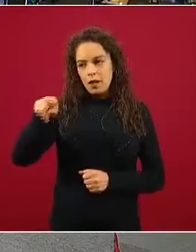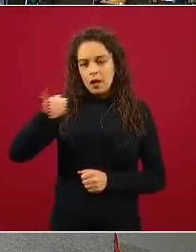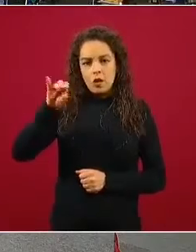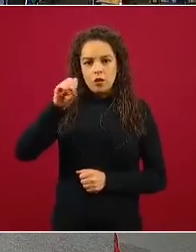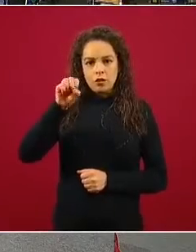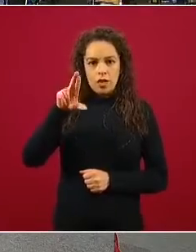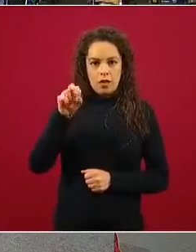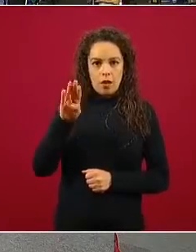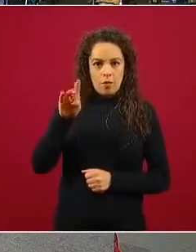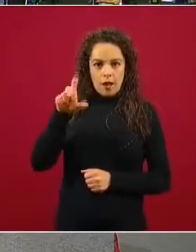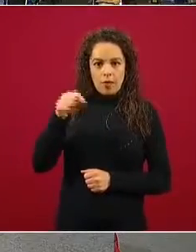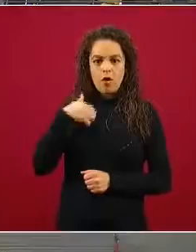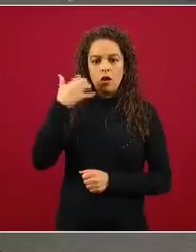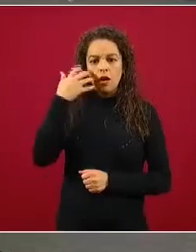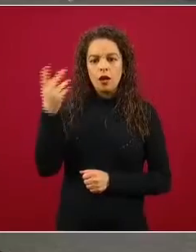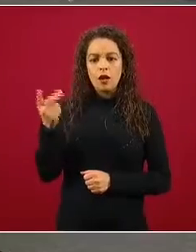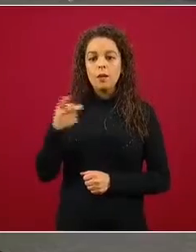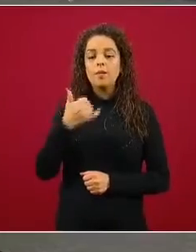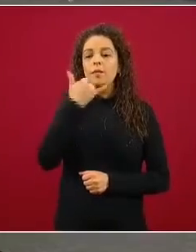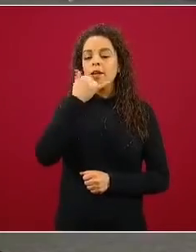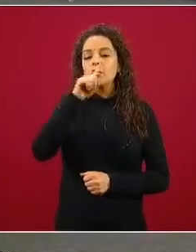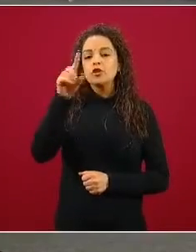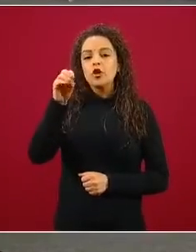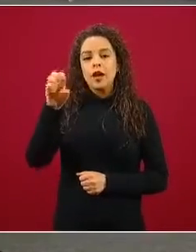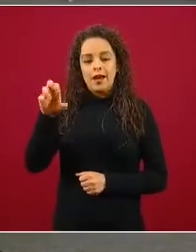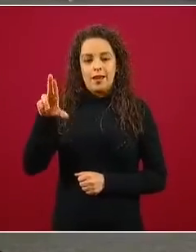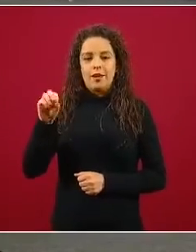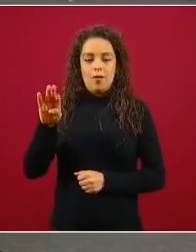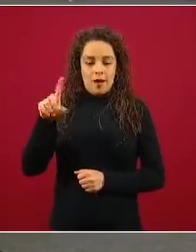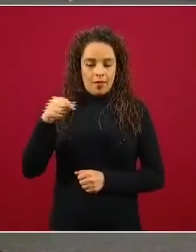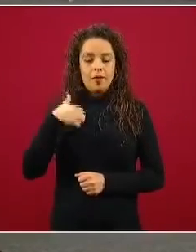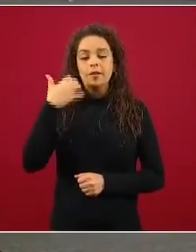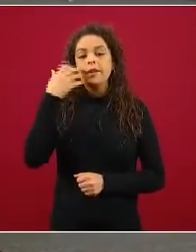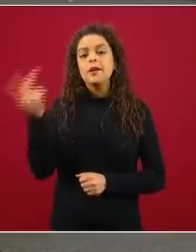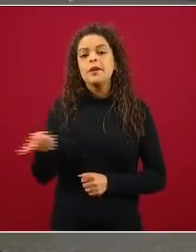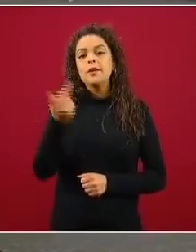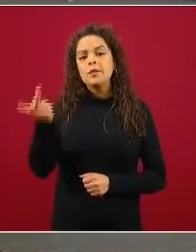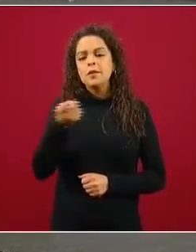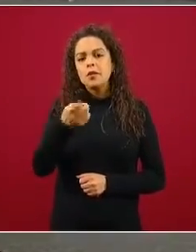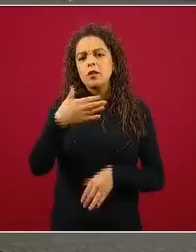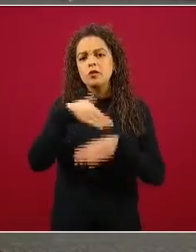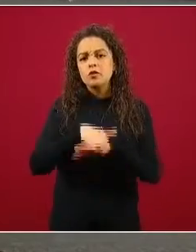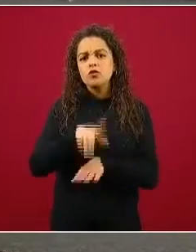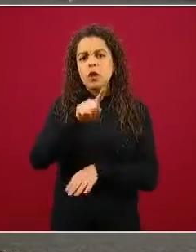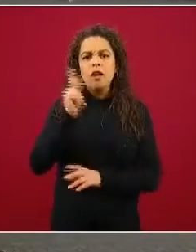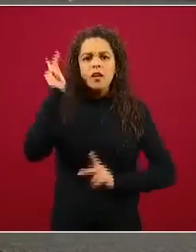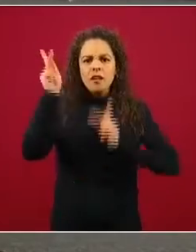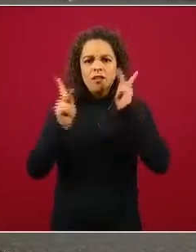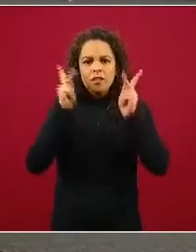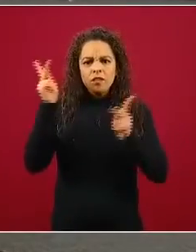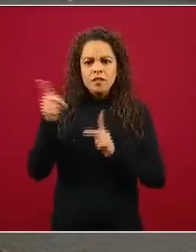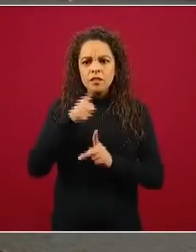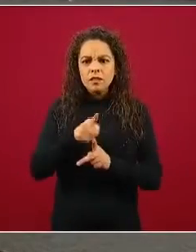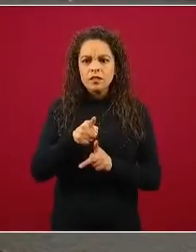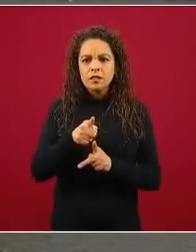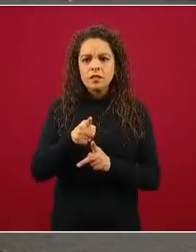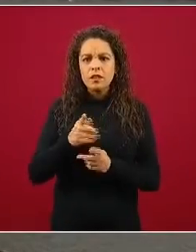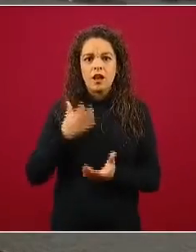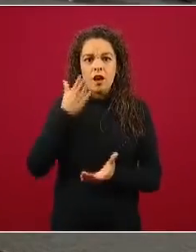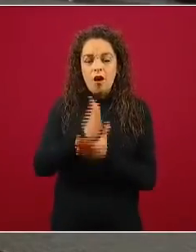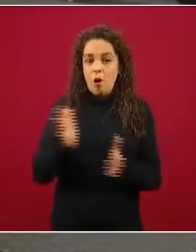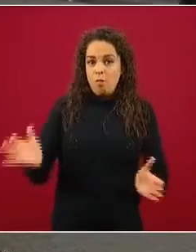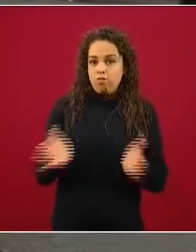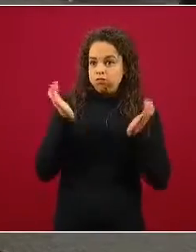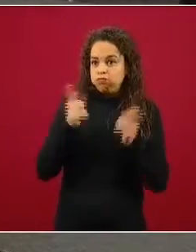quisiera preguntarle, ¿ustedes van a hacer algún tipo de visitas sorpresas a las empresas para testificar que